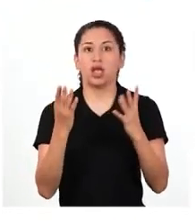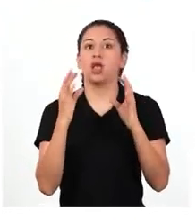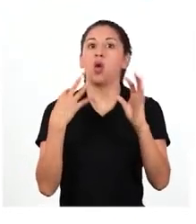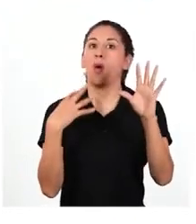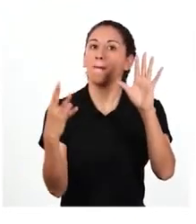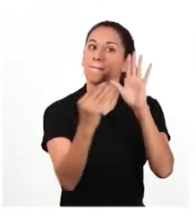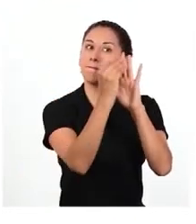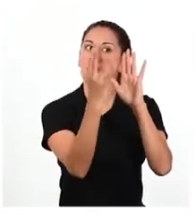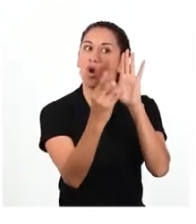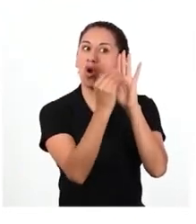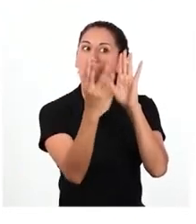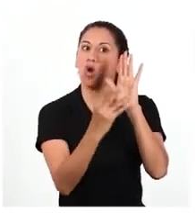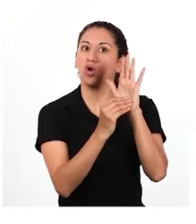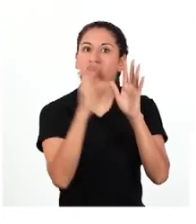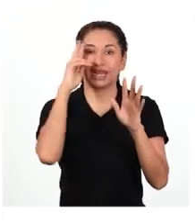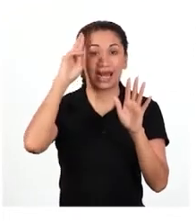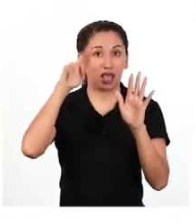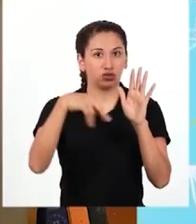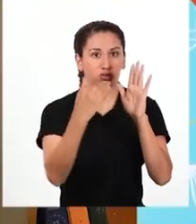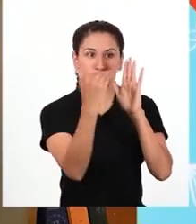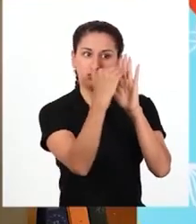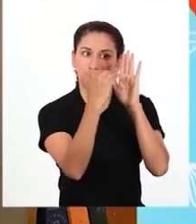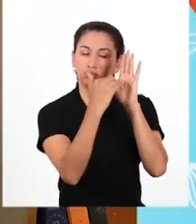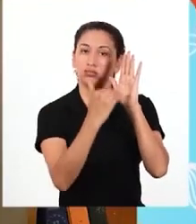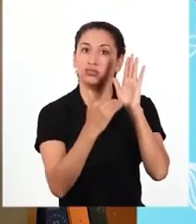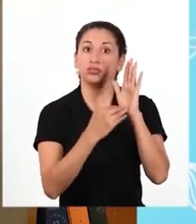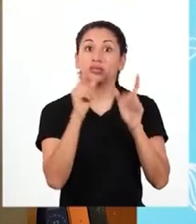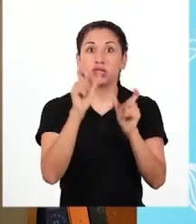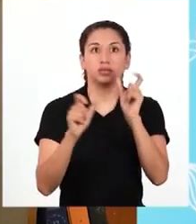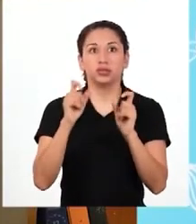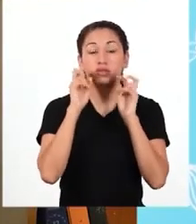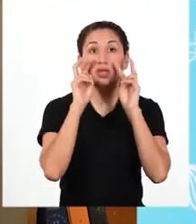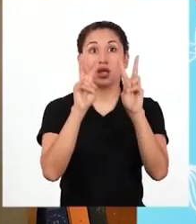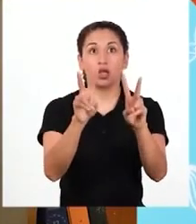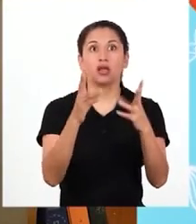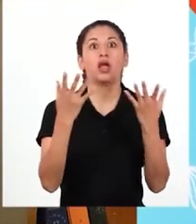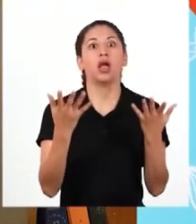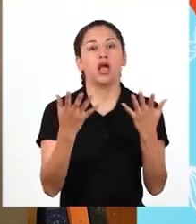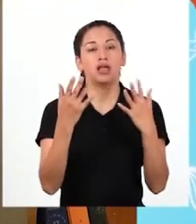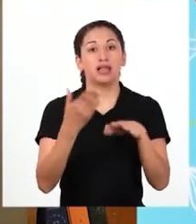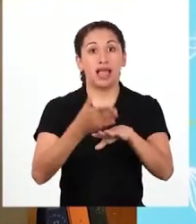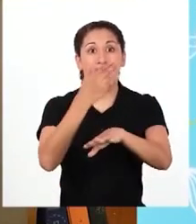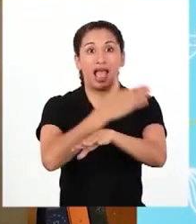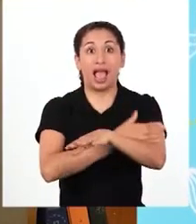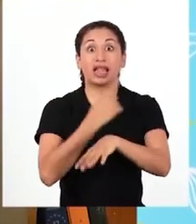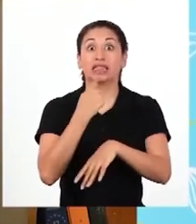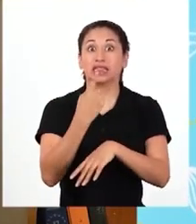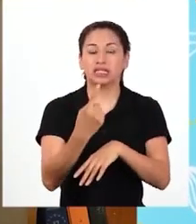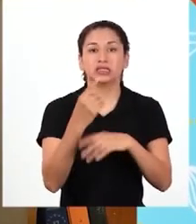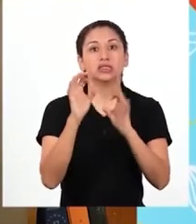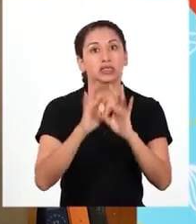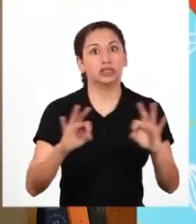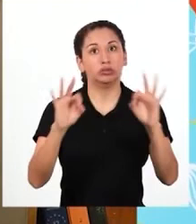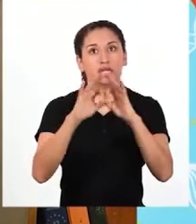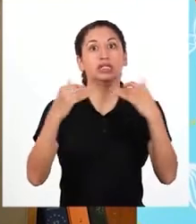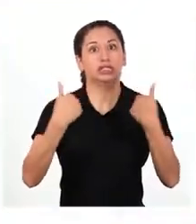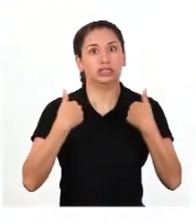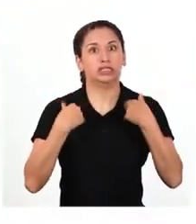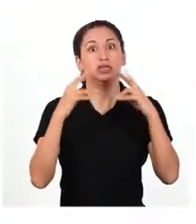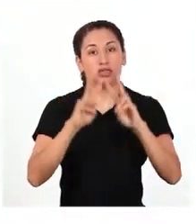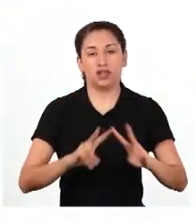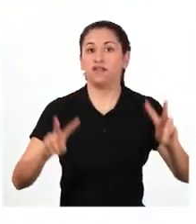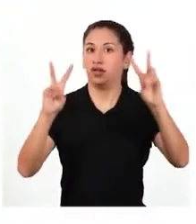las razones que convencerán al oyente de que nuestra postura o tesis antes mencionada es